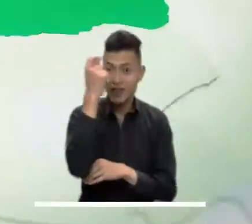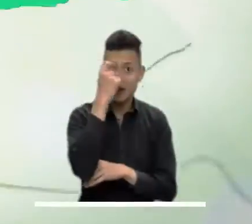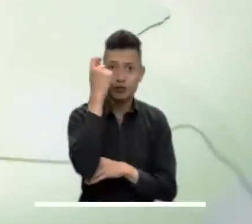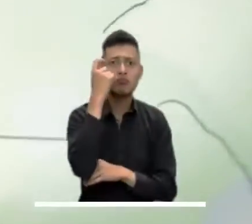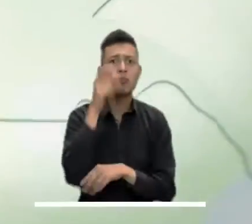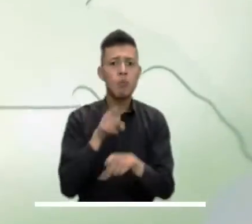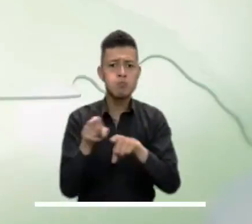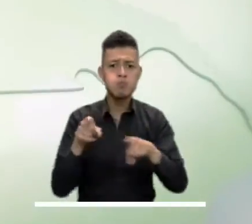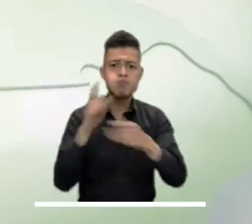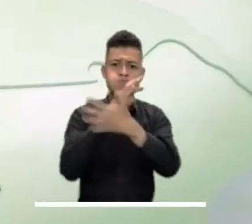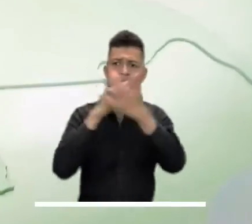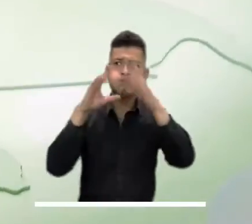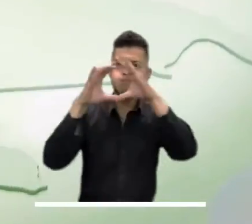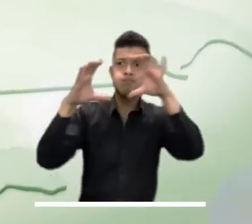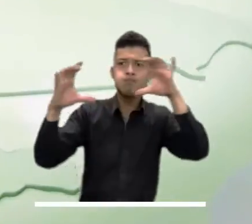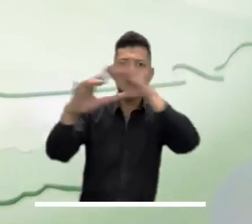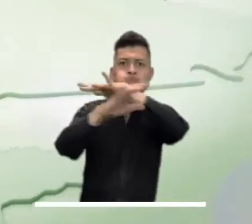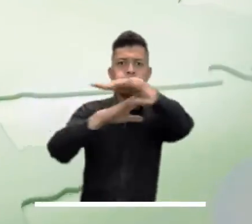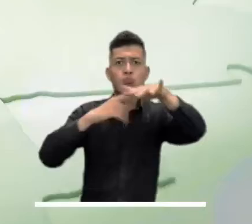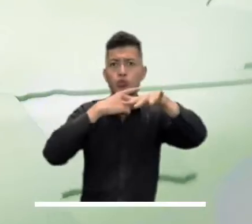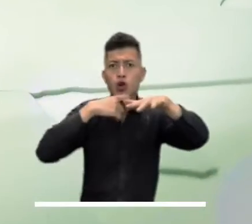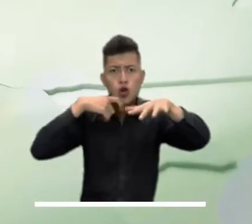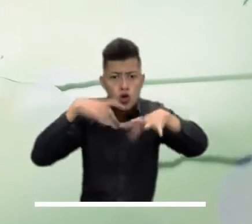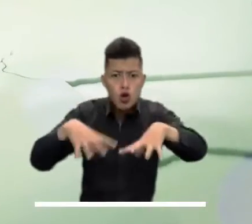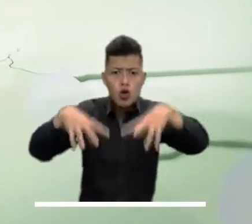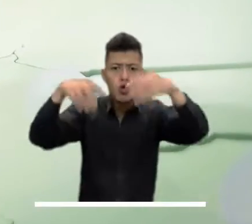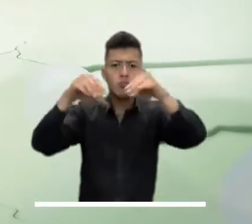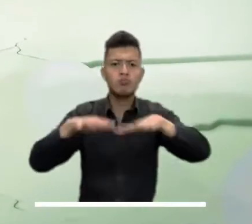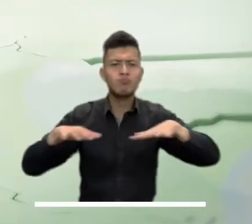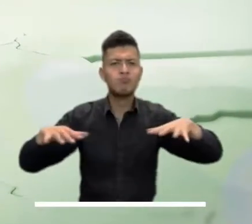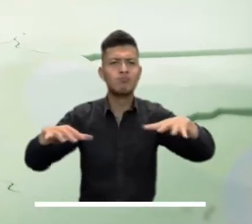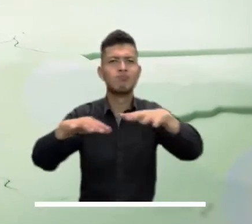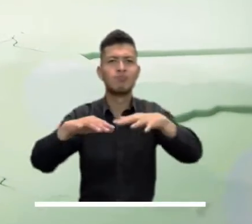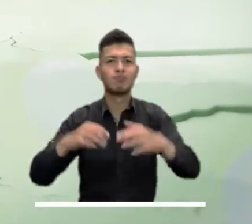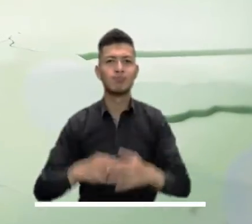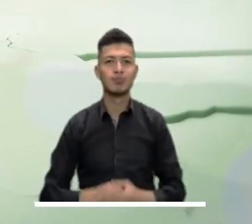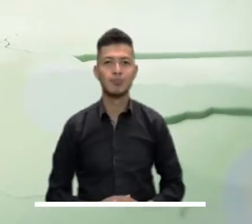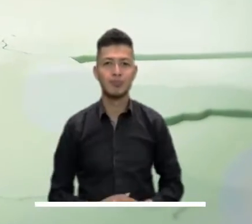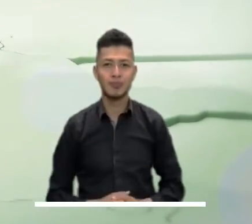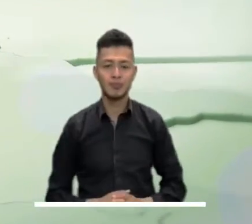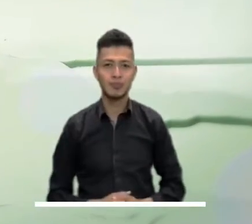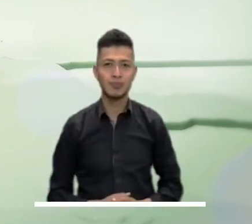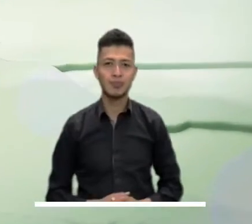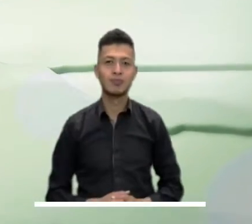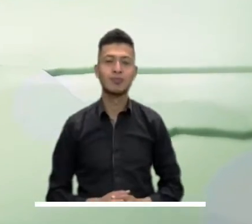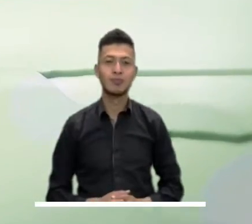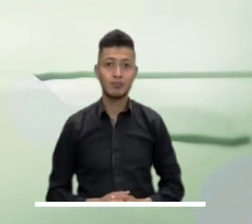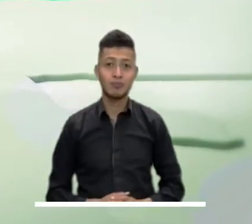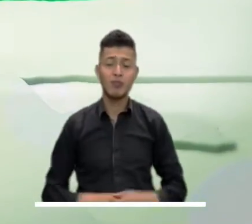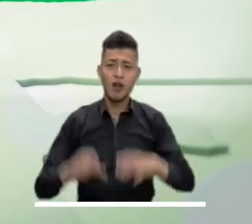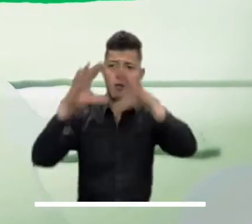Cae la tarde en los llanos colombianos con un cielo ligeramente nuboso, pero con condiciones secas a lo largo de la región.